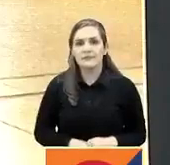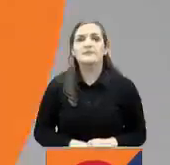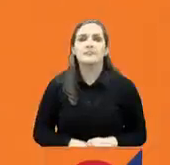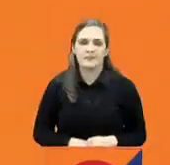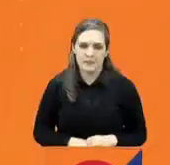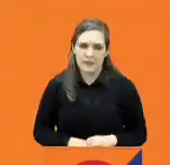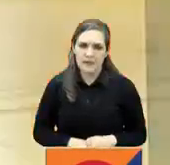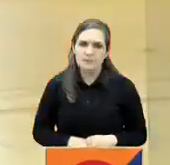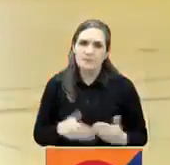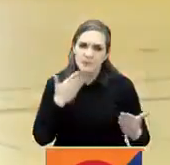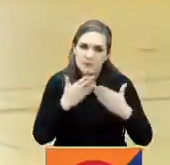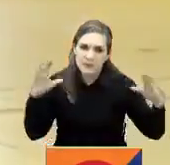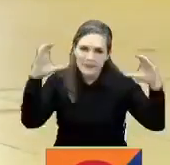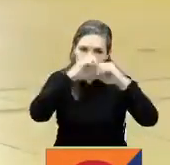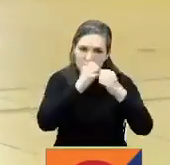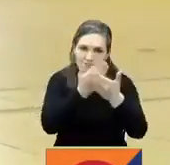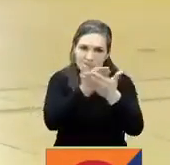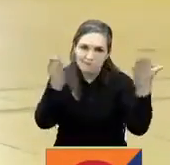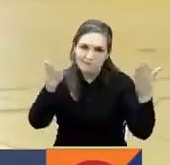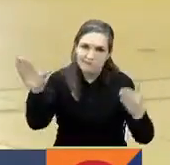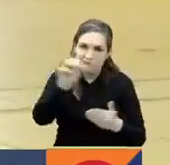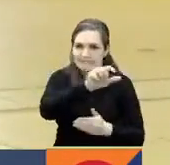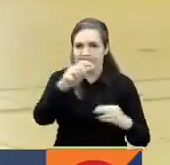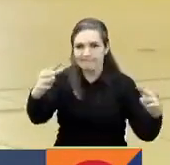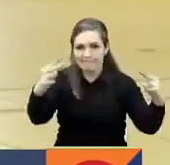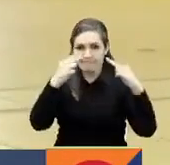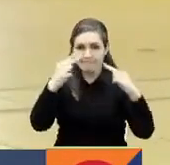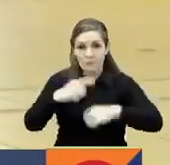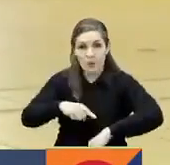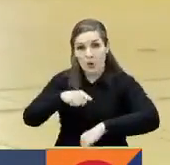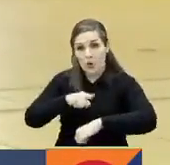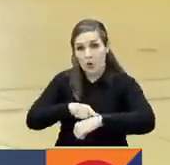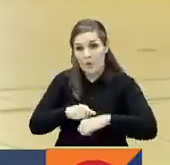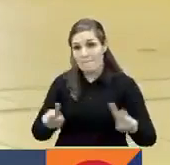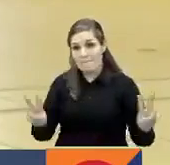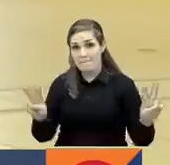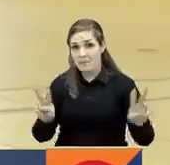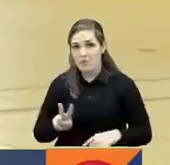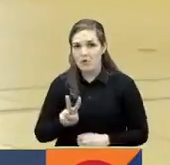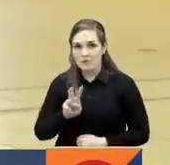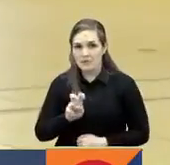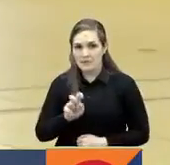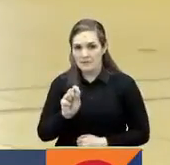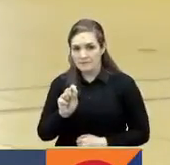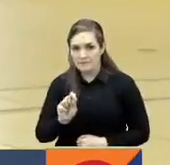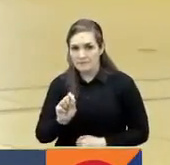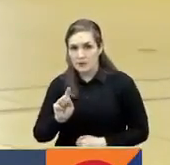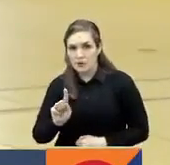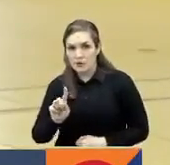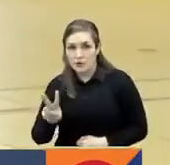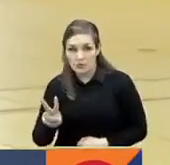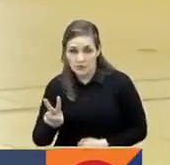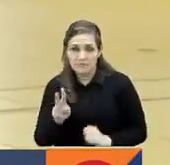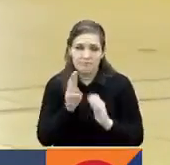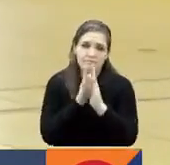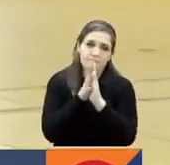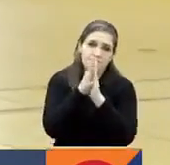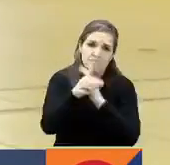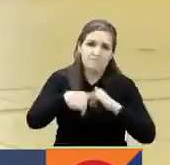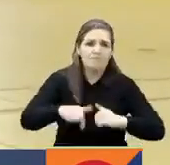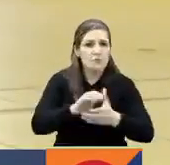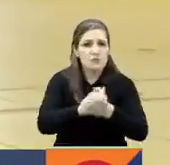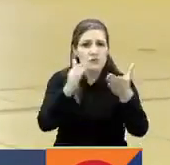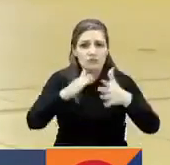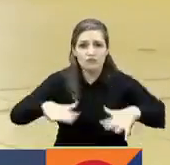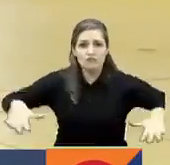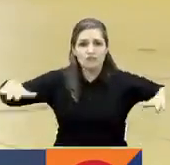Lina, Damaris, buenas noches para ustedes y para los televidentes. Son las 7 y 12 de la noche en este momento y yo los saludo desde el